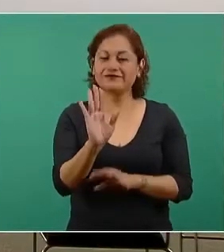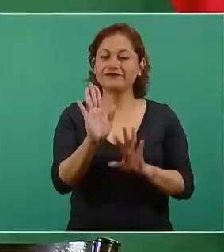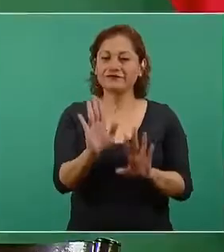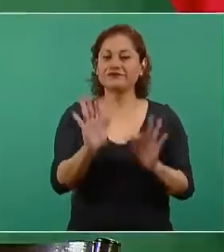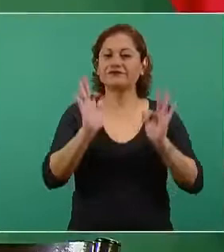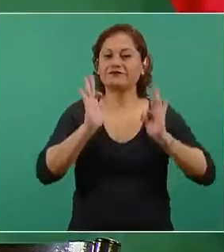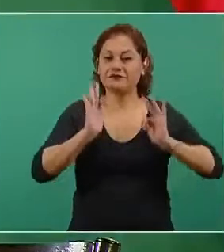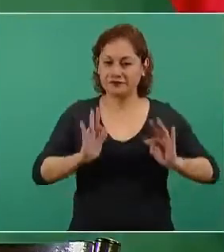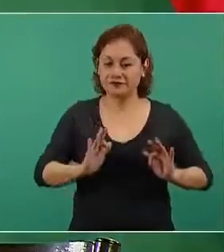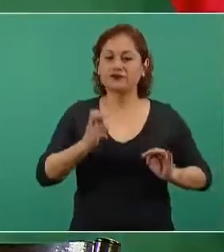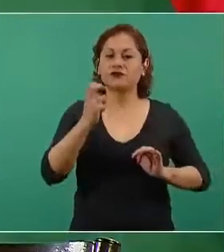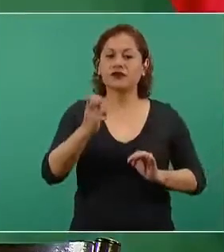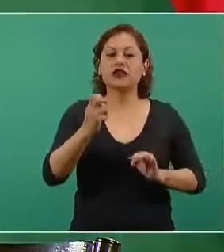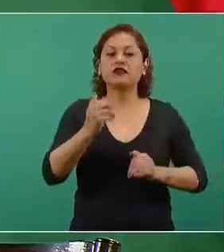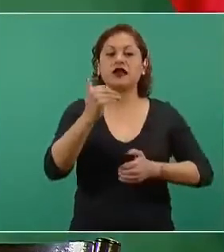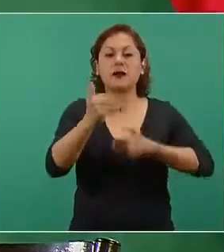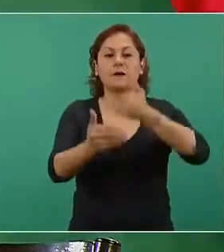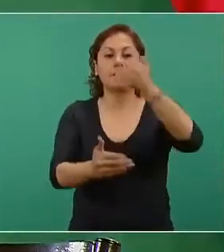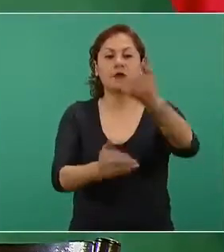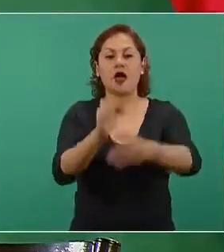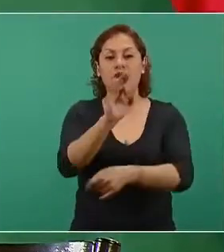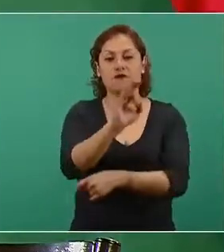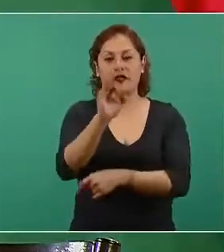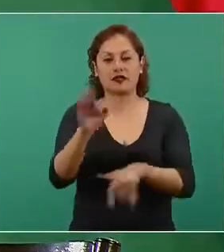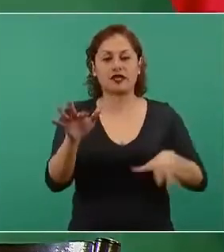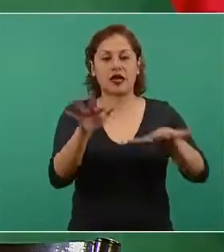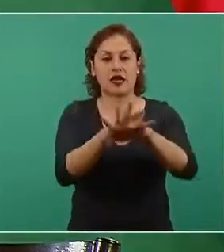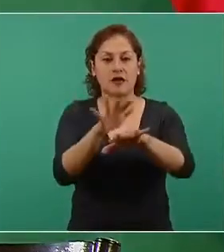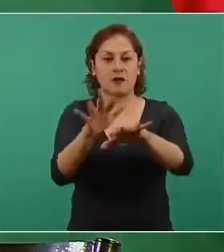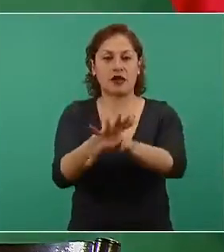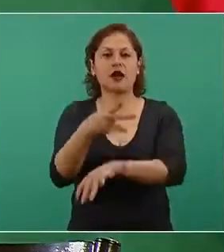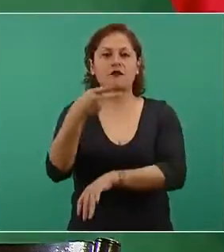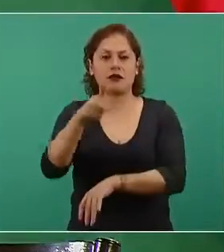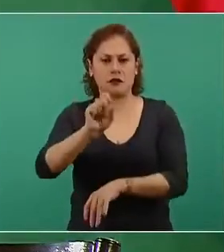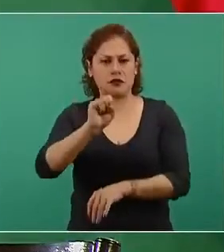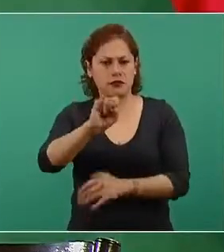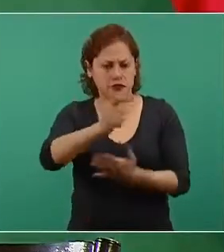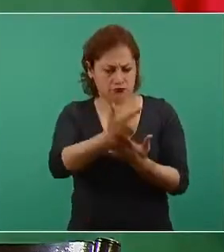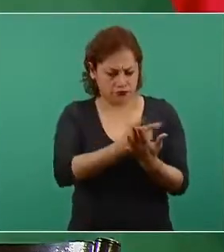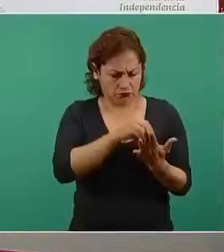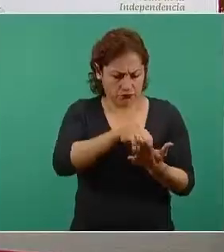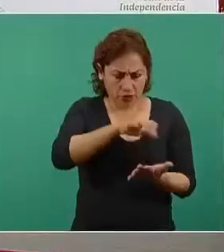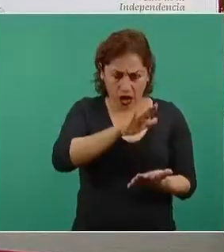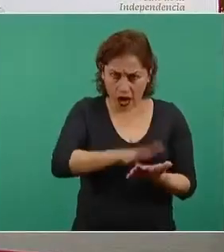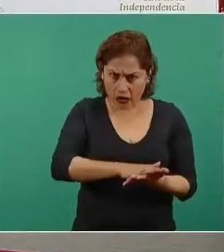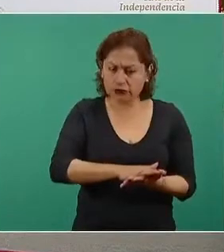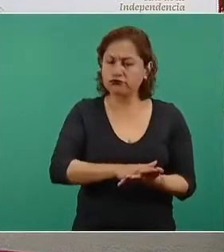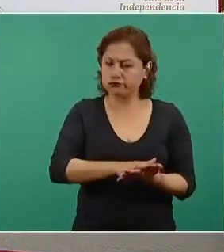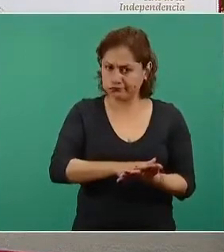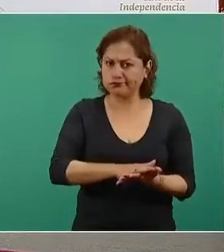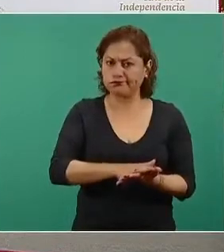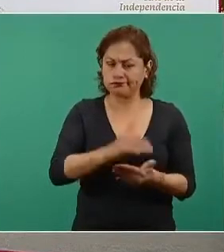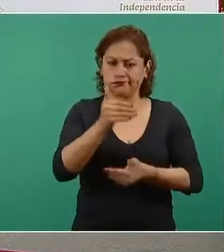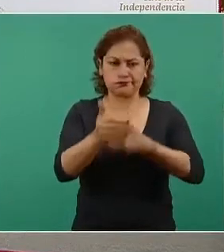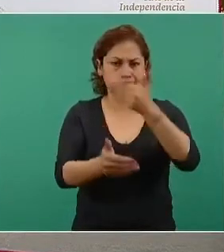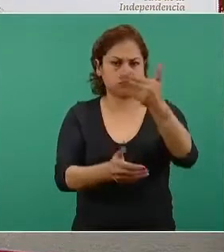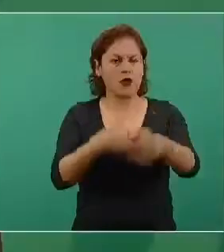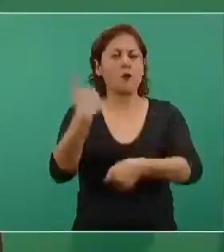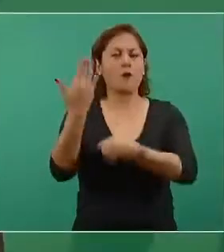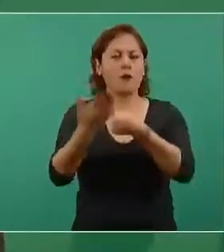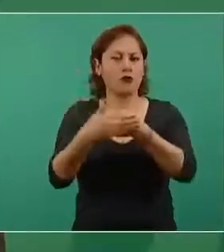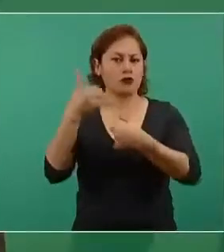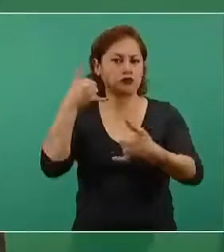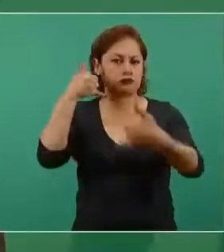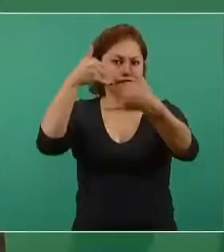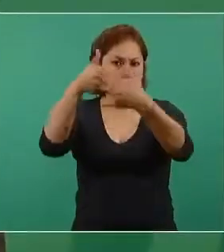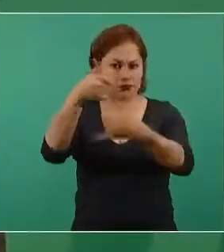se han aplazado un poco, pero están contemplados para vacunación y nuevamente serán citados de la misma manera como se hizo en la